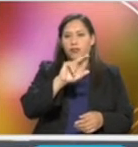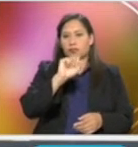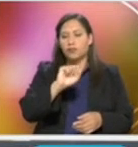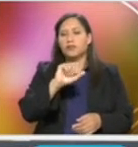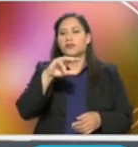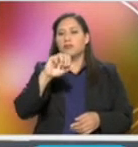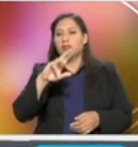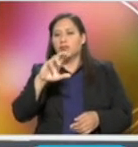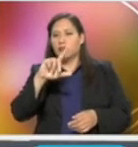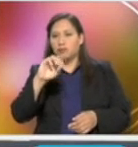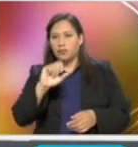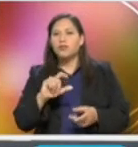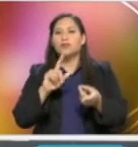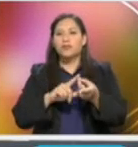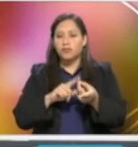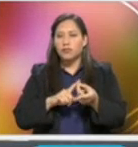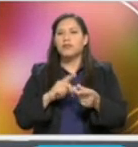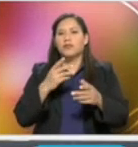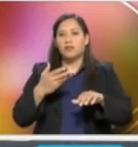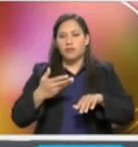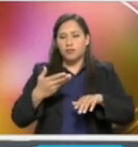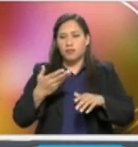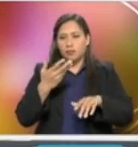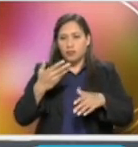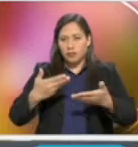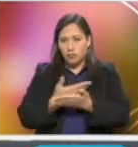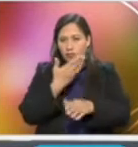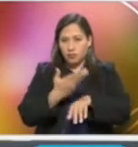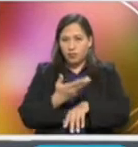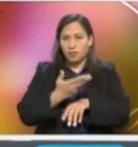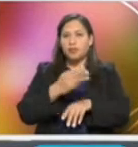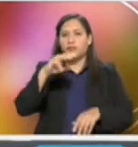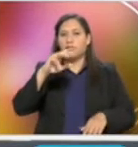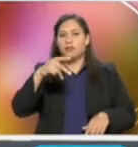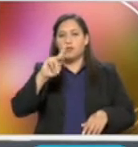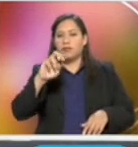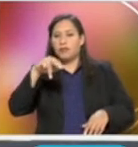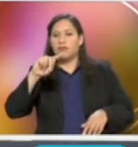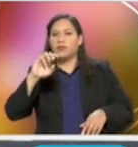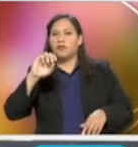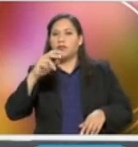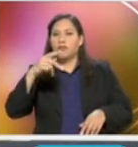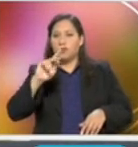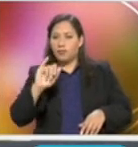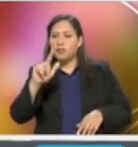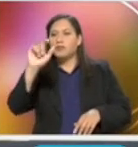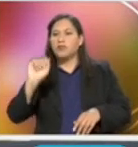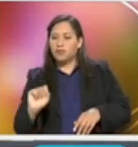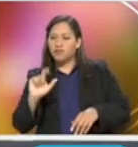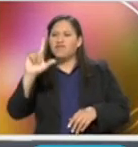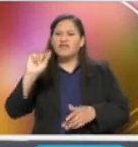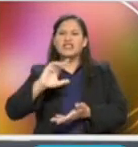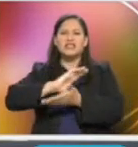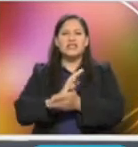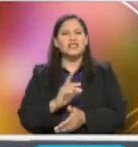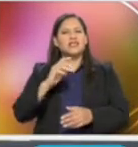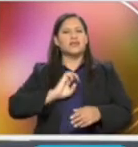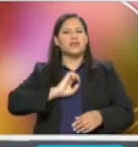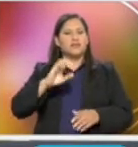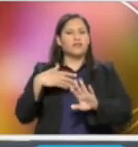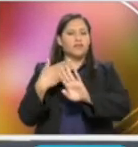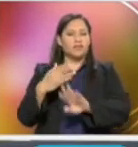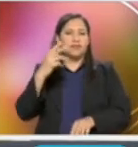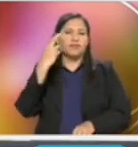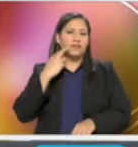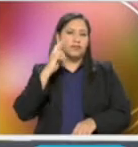nace allá en Louisville, Kentucky, en pues uno de los estados del sur más, donde había más segregación racial en los Estados Unidos.